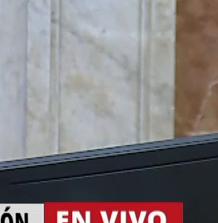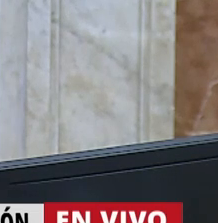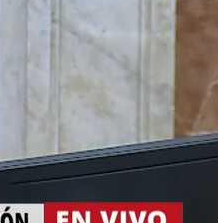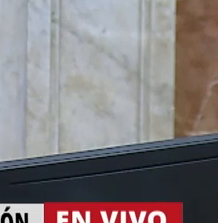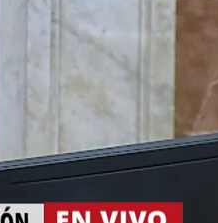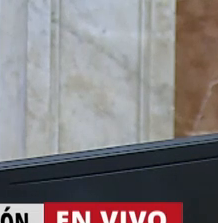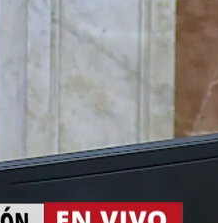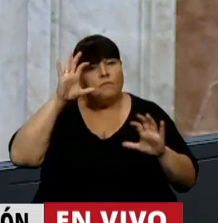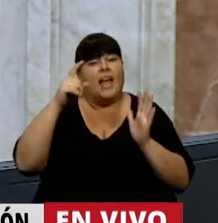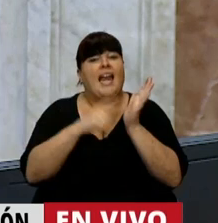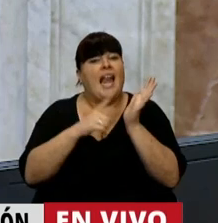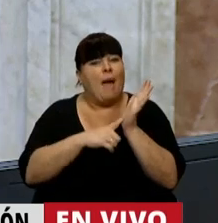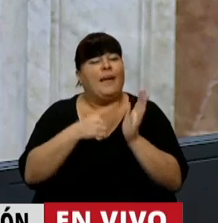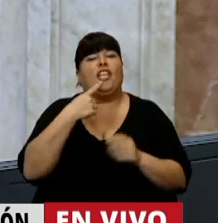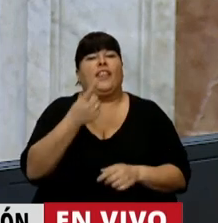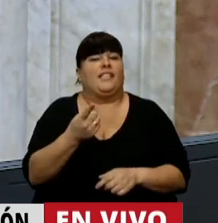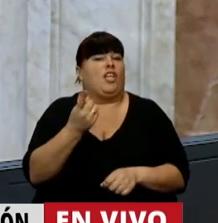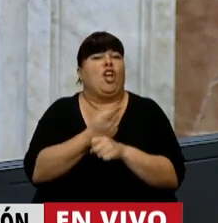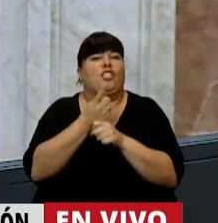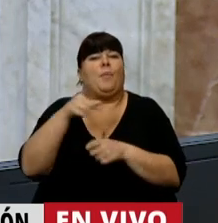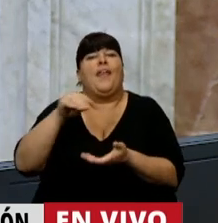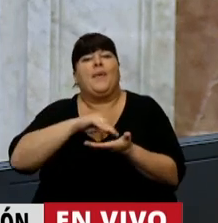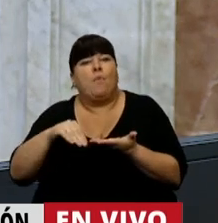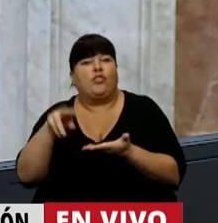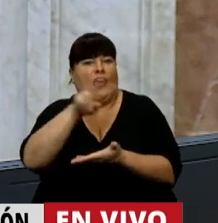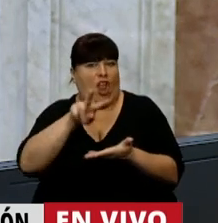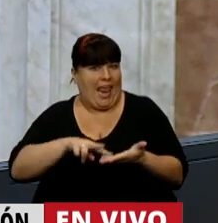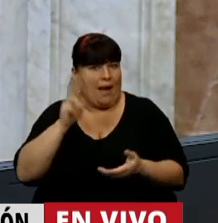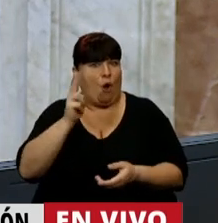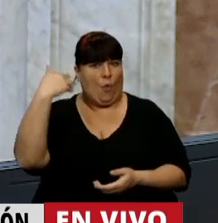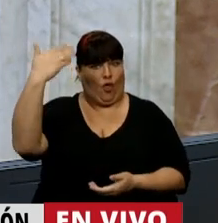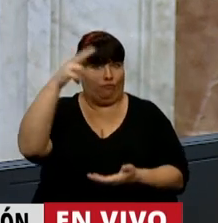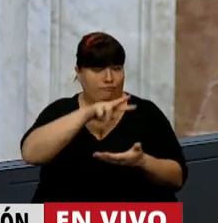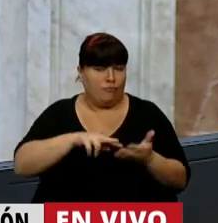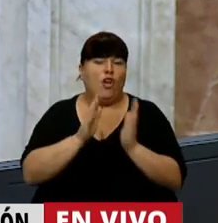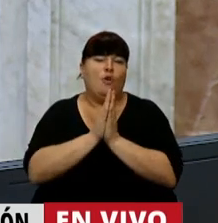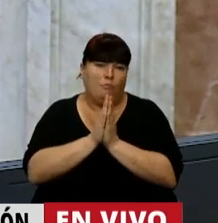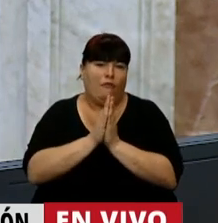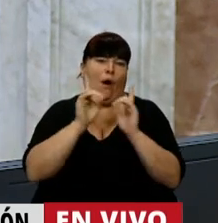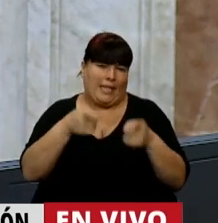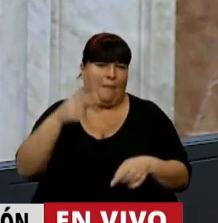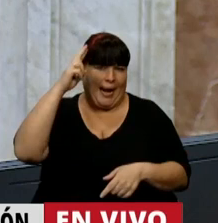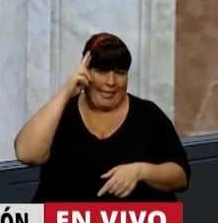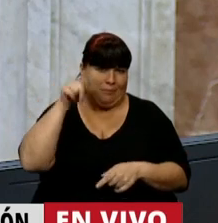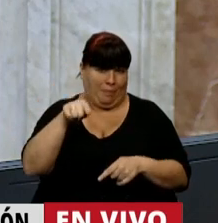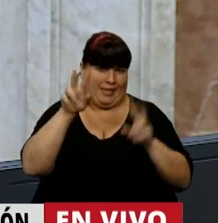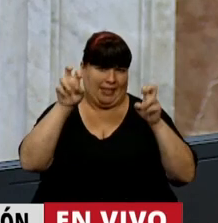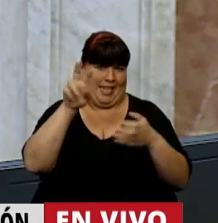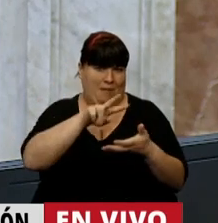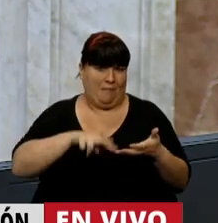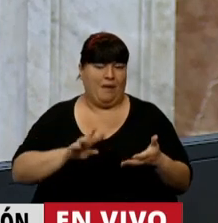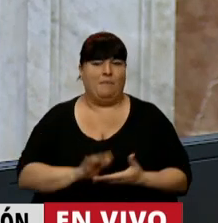que el reglamento establece la imposibilidad de los diputados de leer los discursos. Le pido que también seamos respetuosos en ese